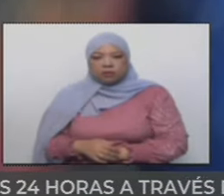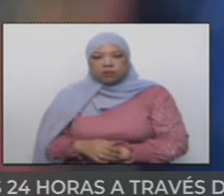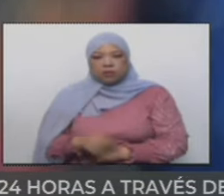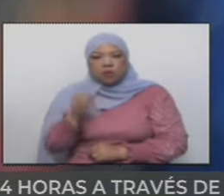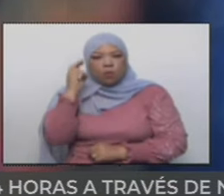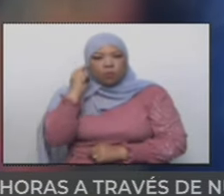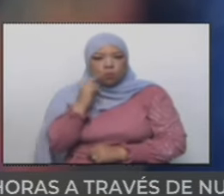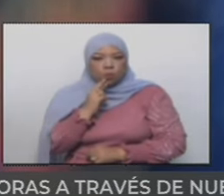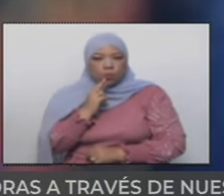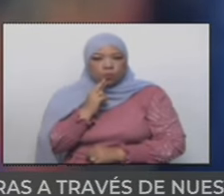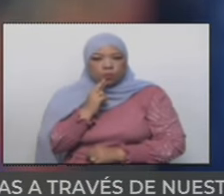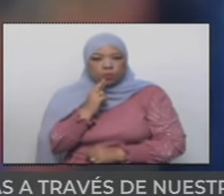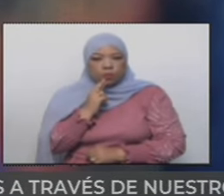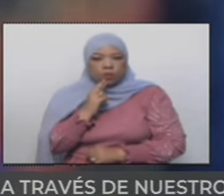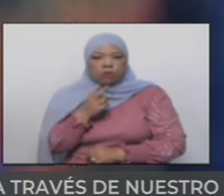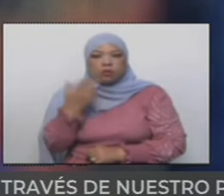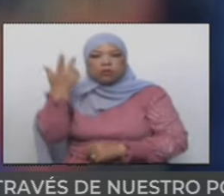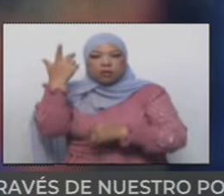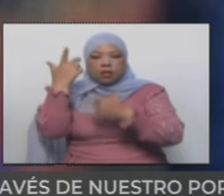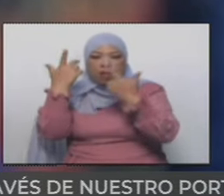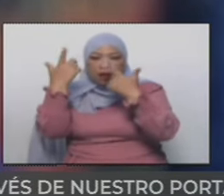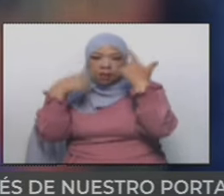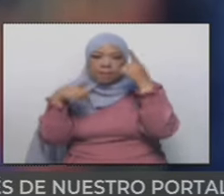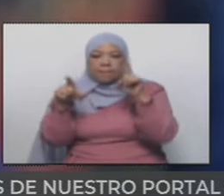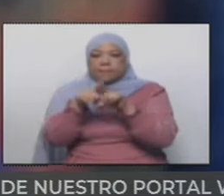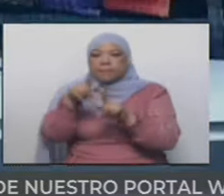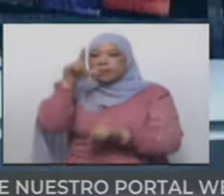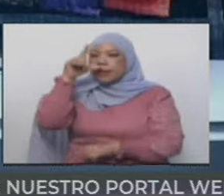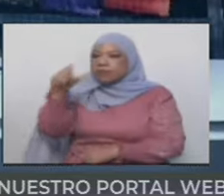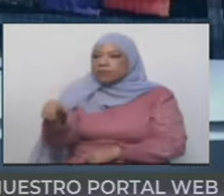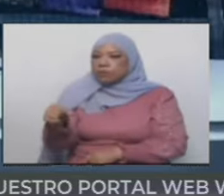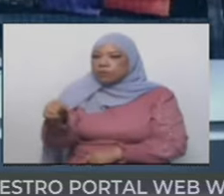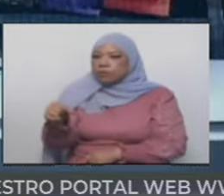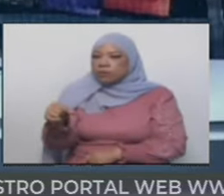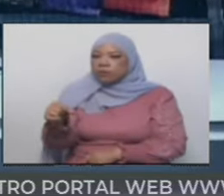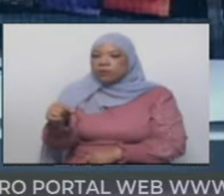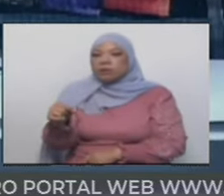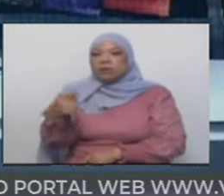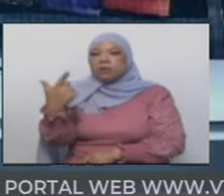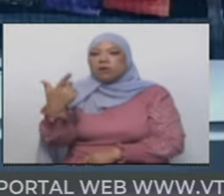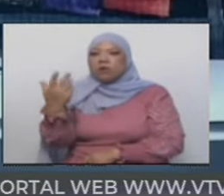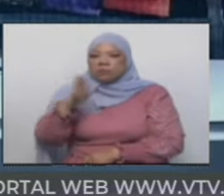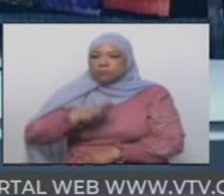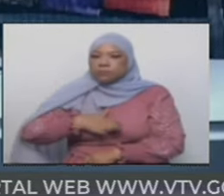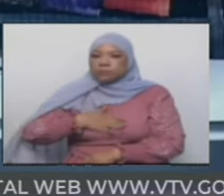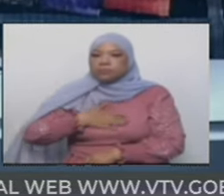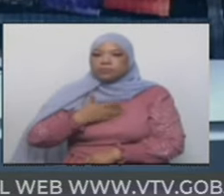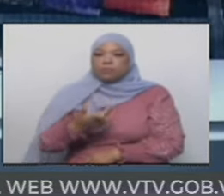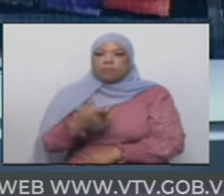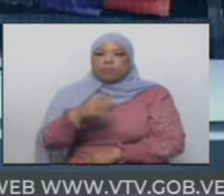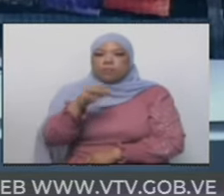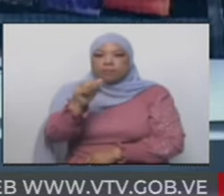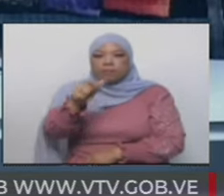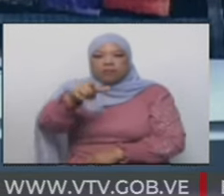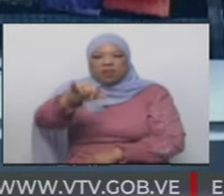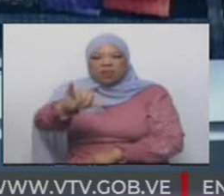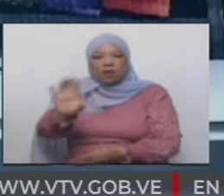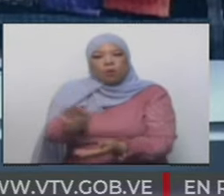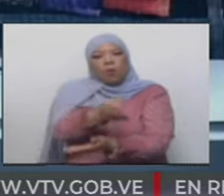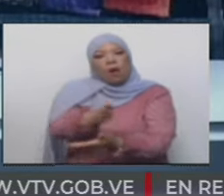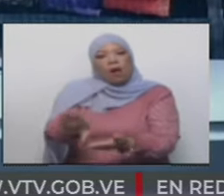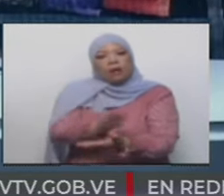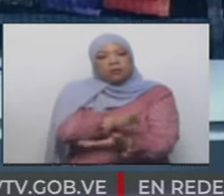Bolívar, Zamora, y lo puedes alimentar. Alí Primera, con su